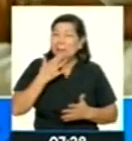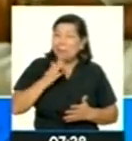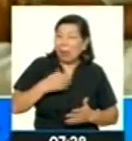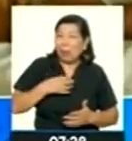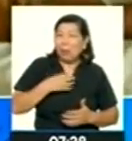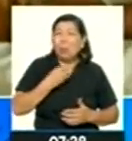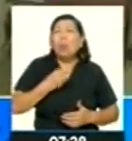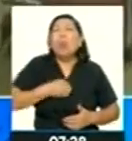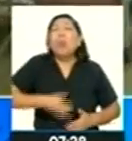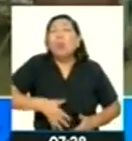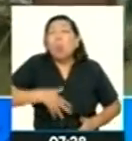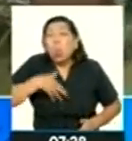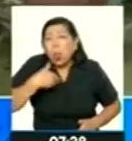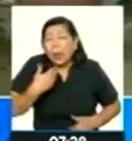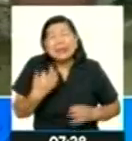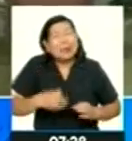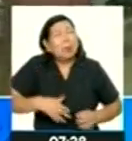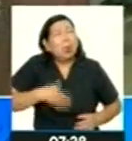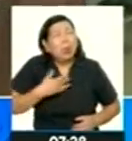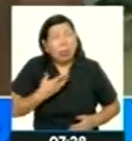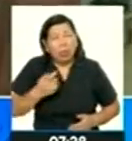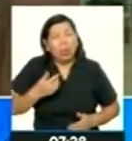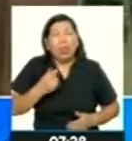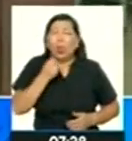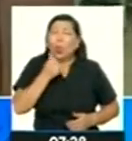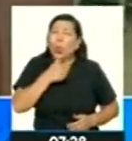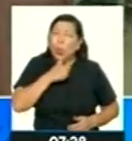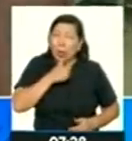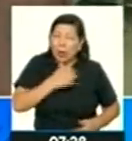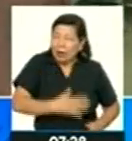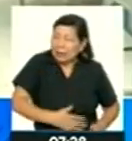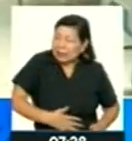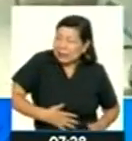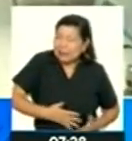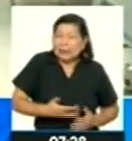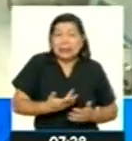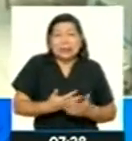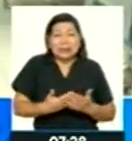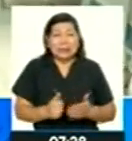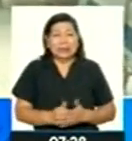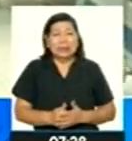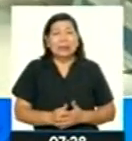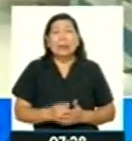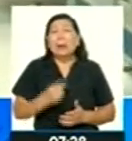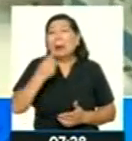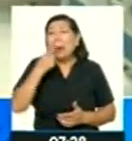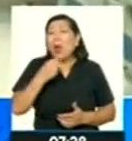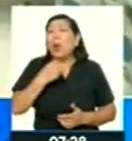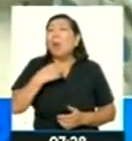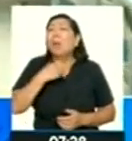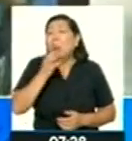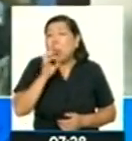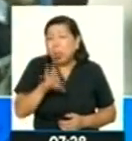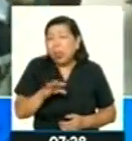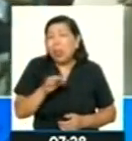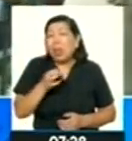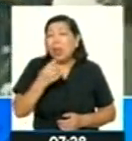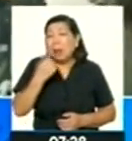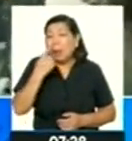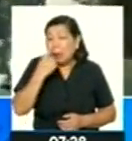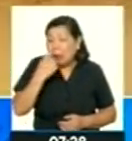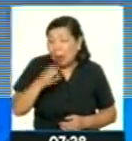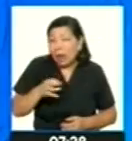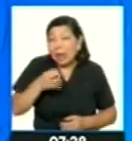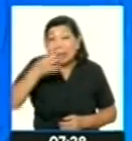los vómitos persistentes, dolor abdominal, y puede haber sangrado por la mucosa oral o la conjuntiva ocular. En